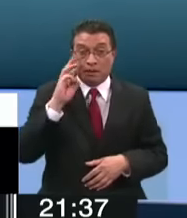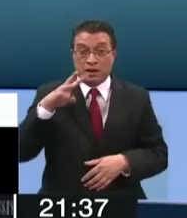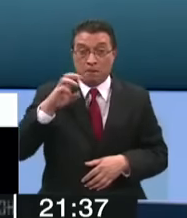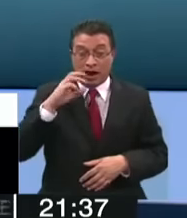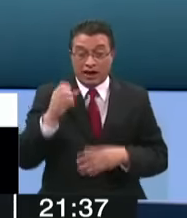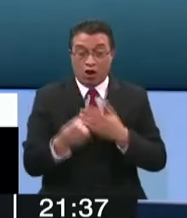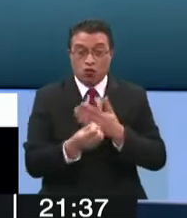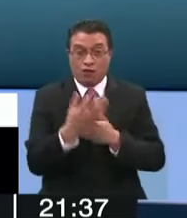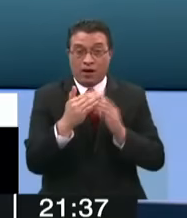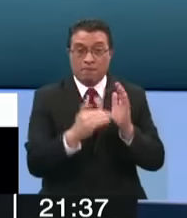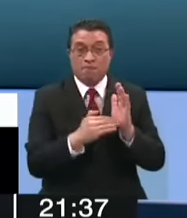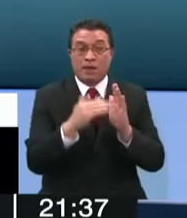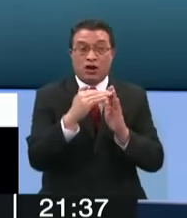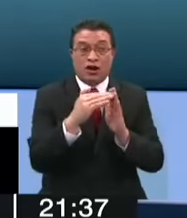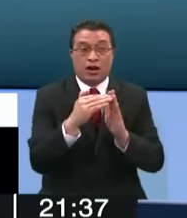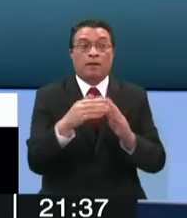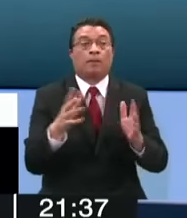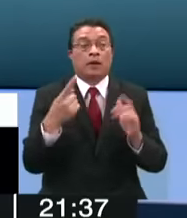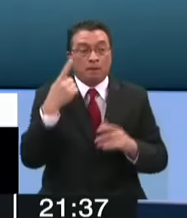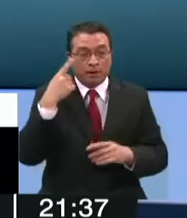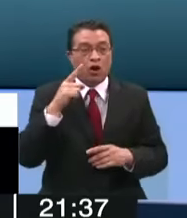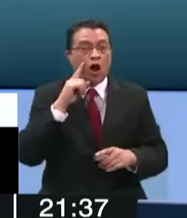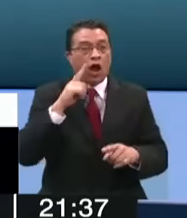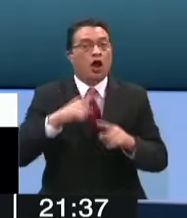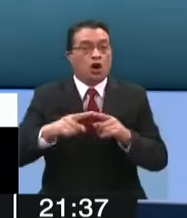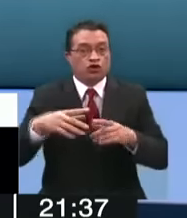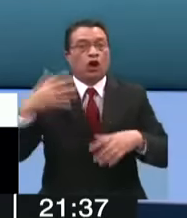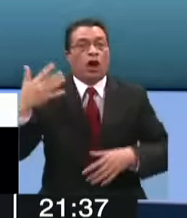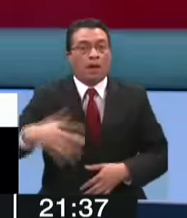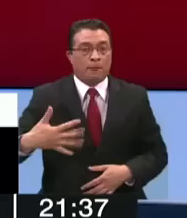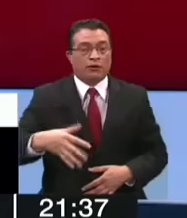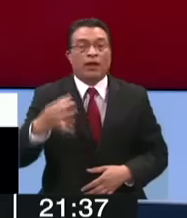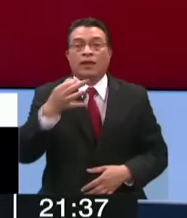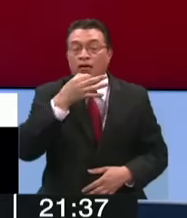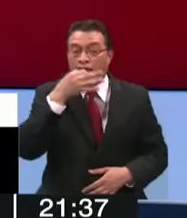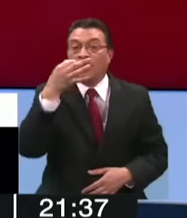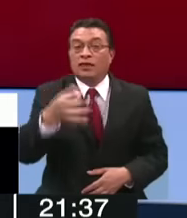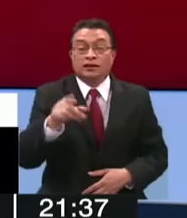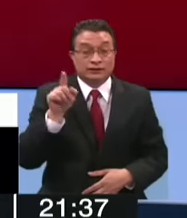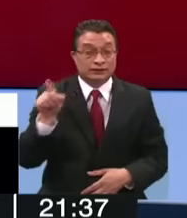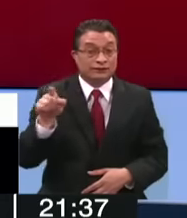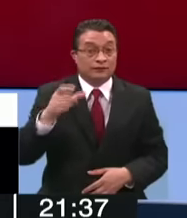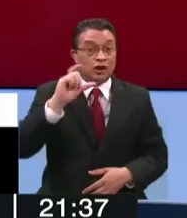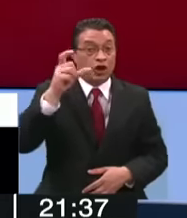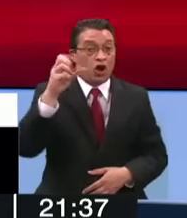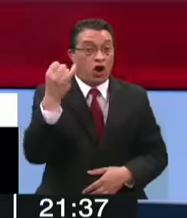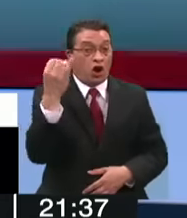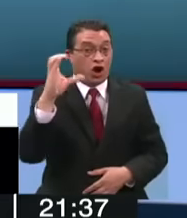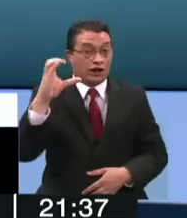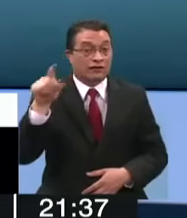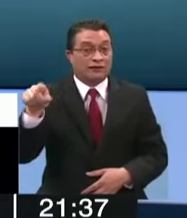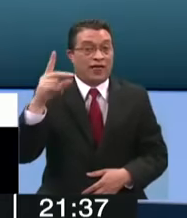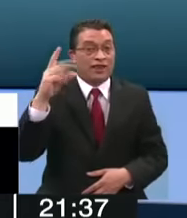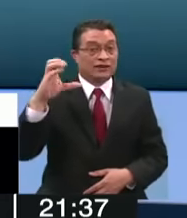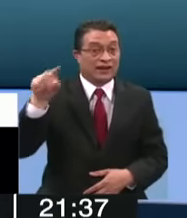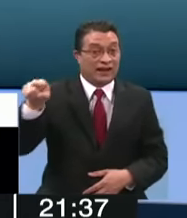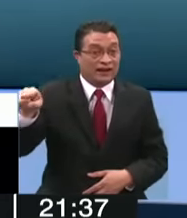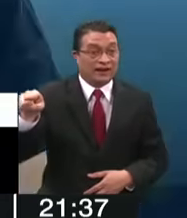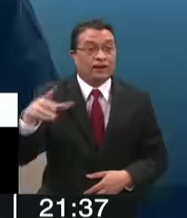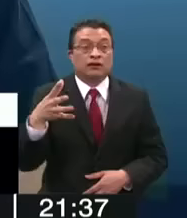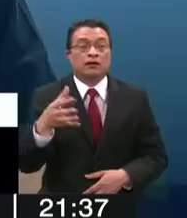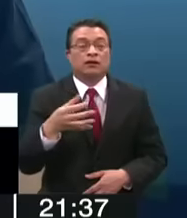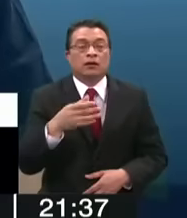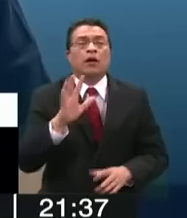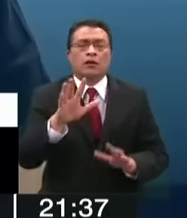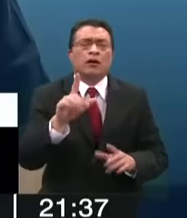nueva mayoría. Pero hay otro factor muy importante, que es el que pone Carolina Goich, la senadora Carolina Goich, en el día de ayer. Es que fíjate